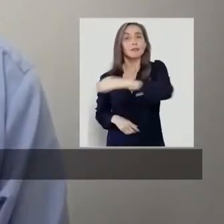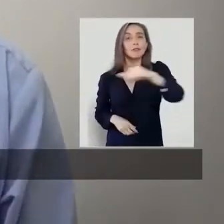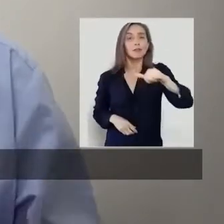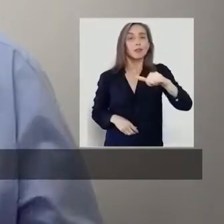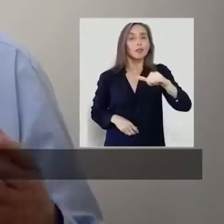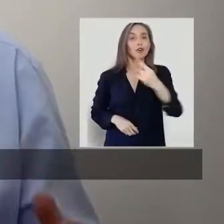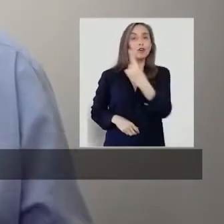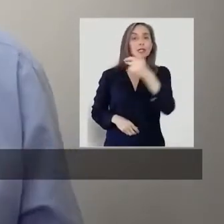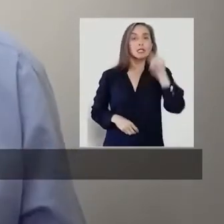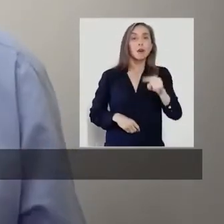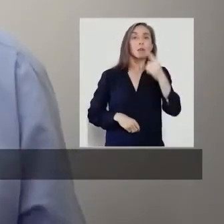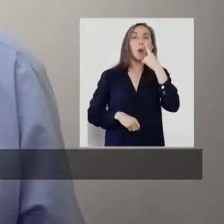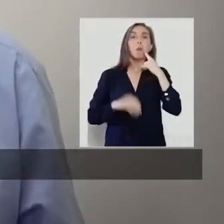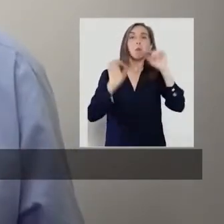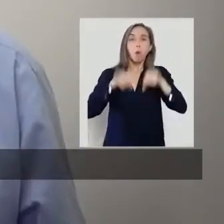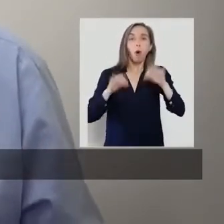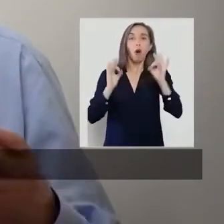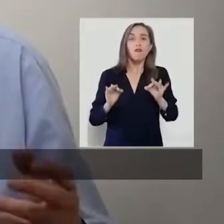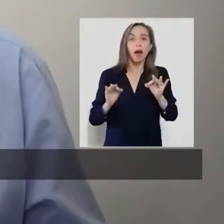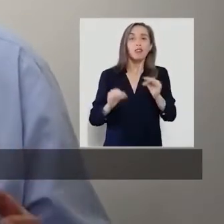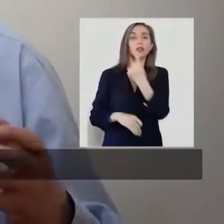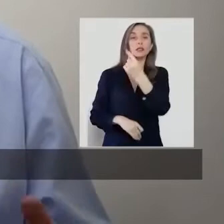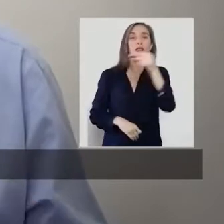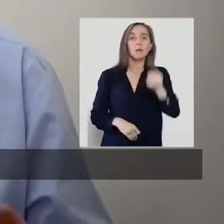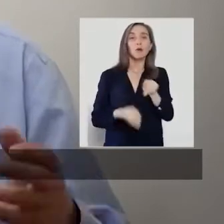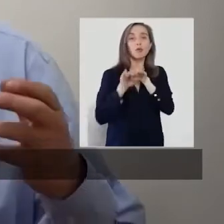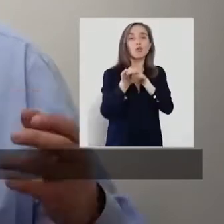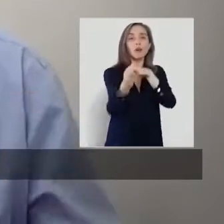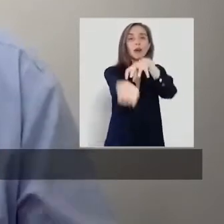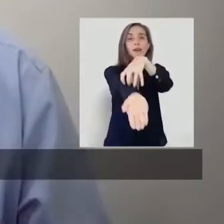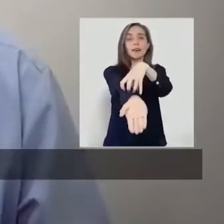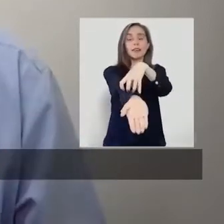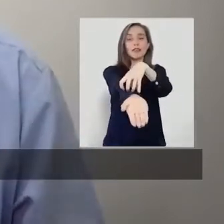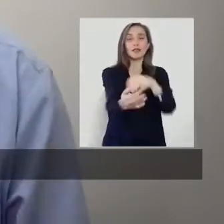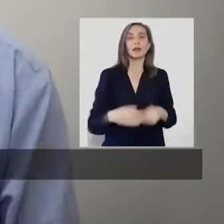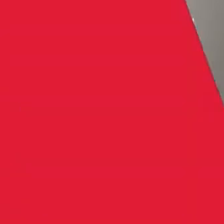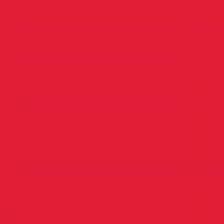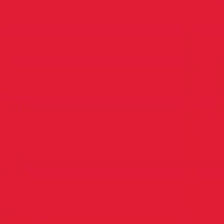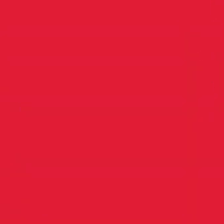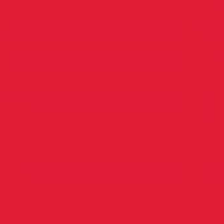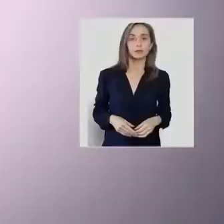común. 100% probado, 100% regional.